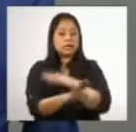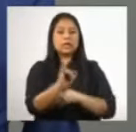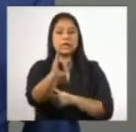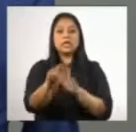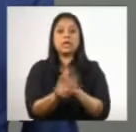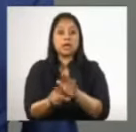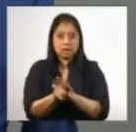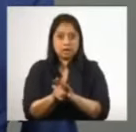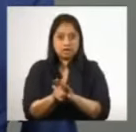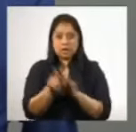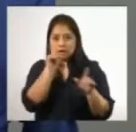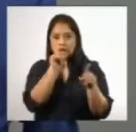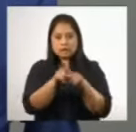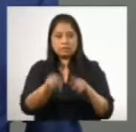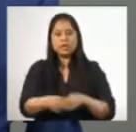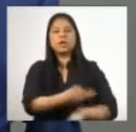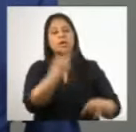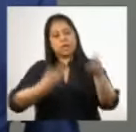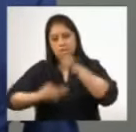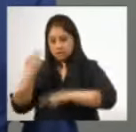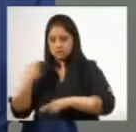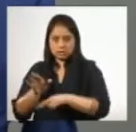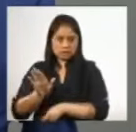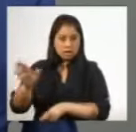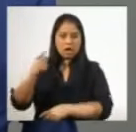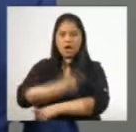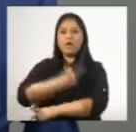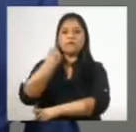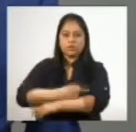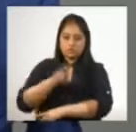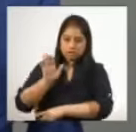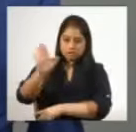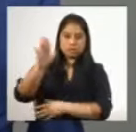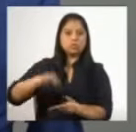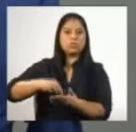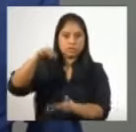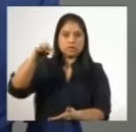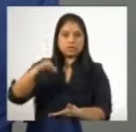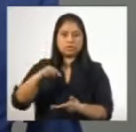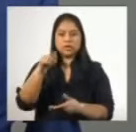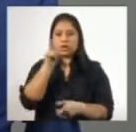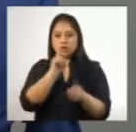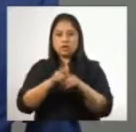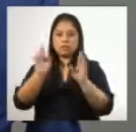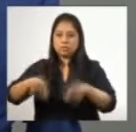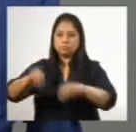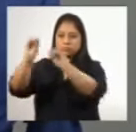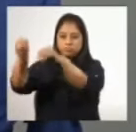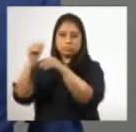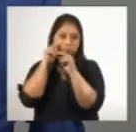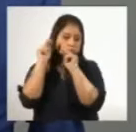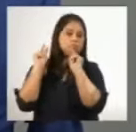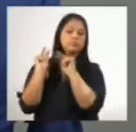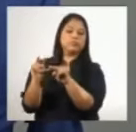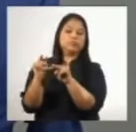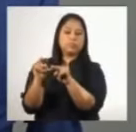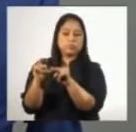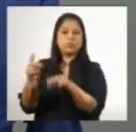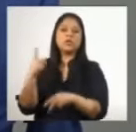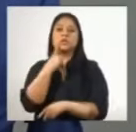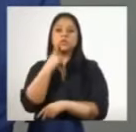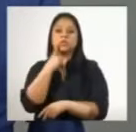ilegalmente y sean retornados a la frontera de su país y puestos bajo la vigilancia de las